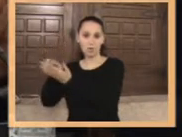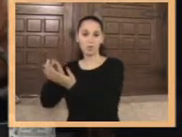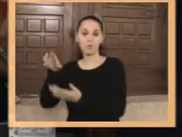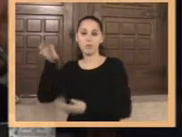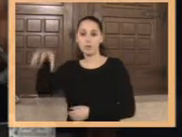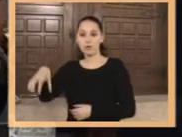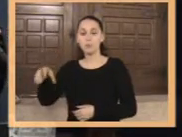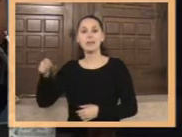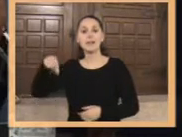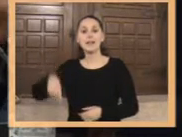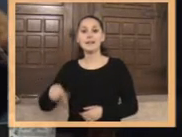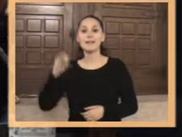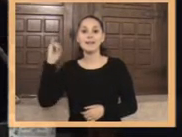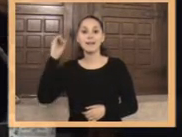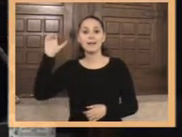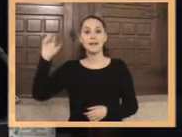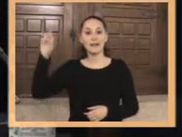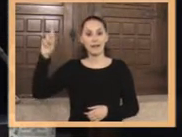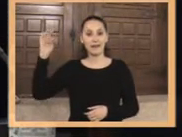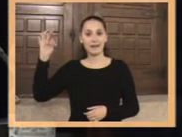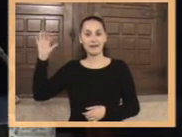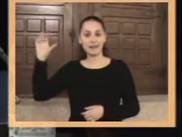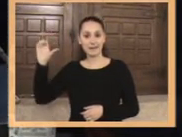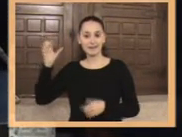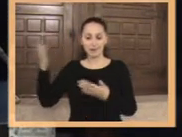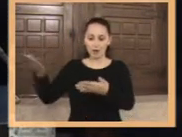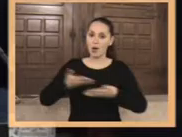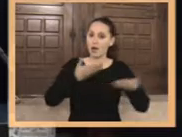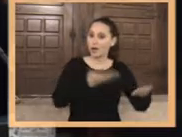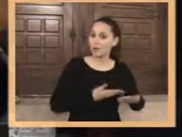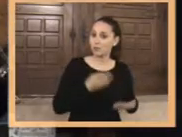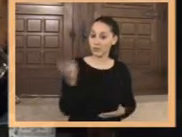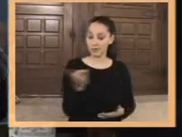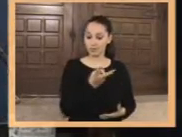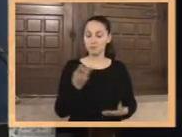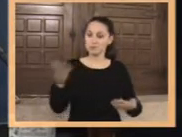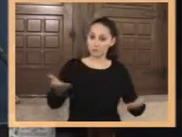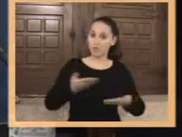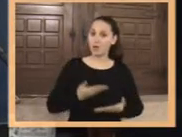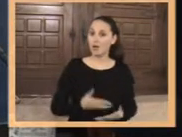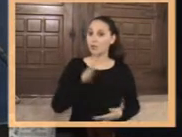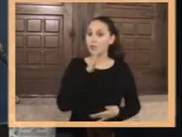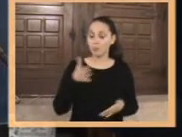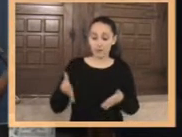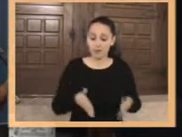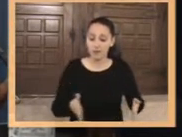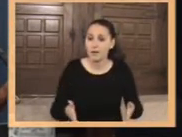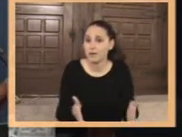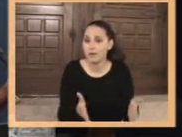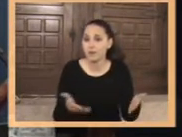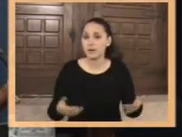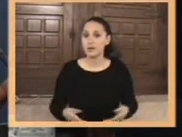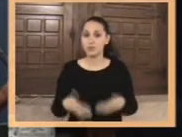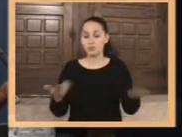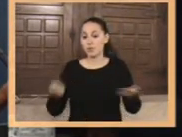aunque esas aguas residuales no son nuestras, porque como ven, muchas de ellas son de la margen izquierda del río, pues tenemos que pagar nosotros las multas